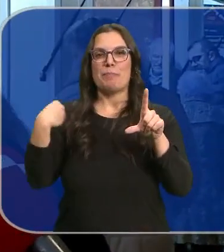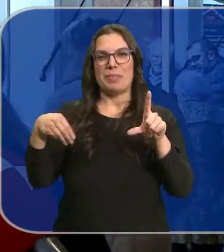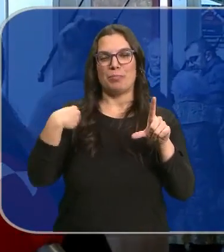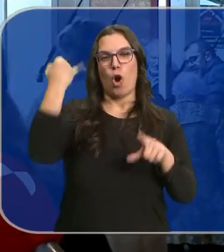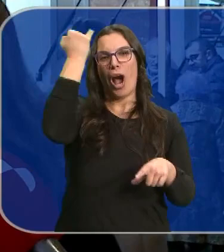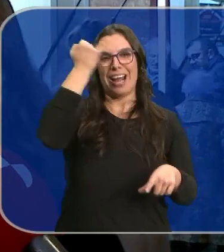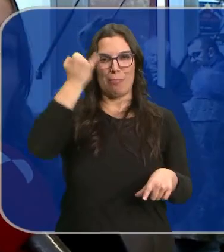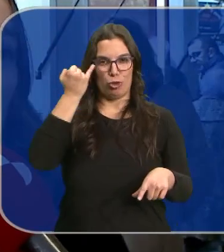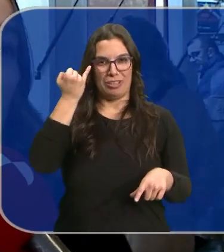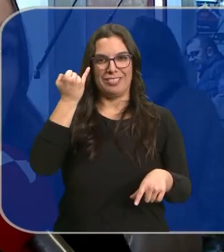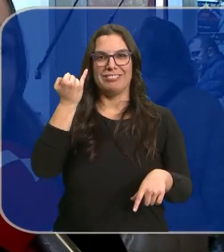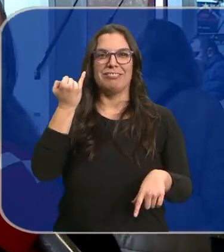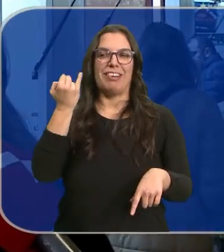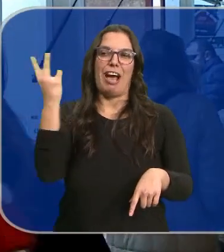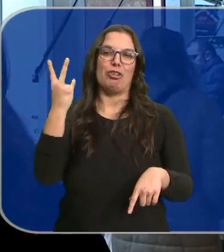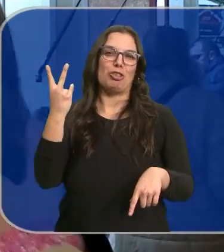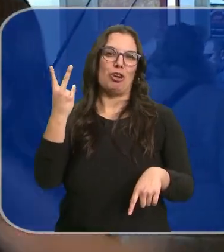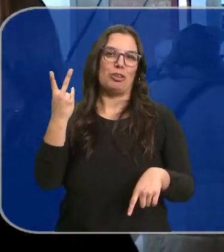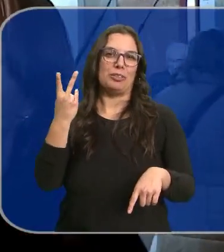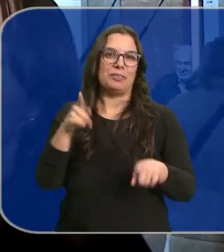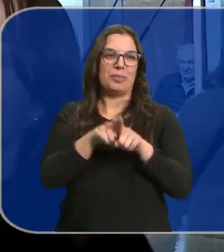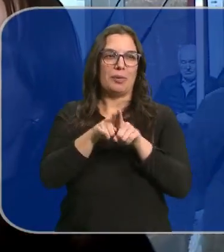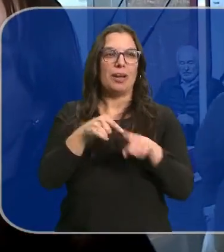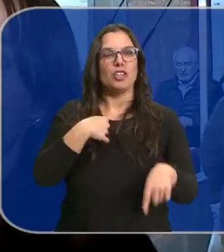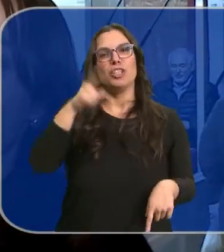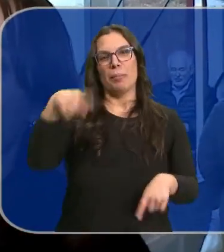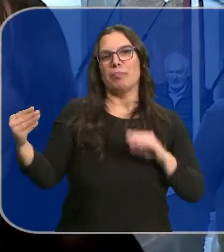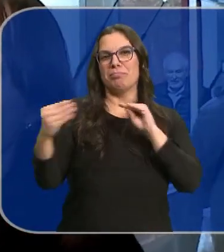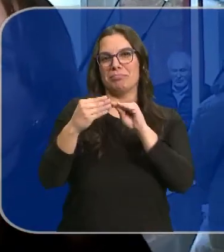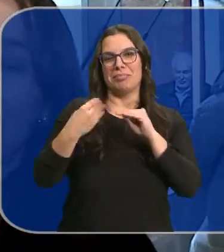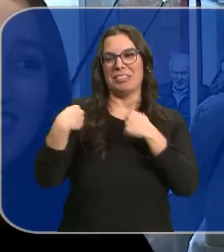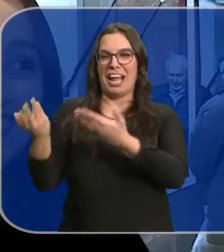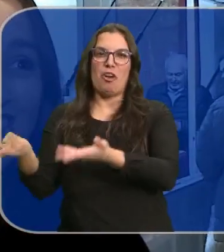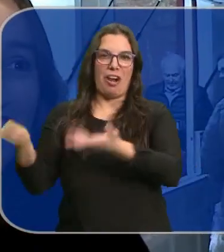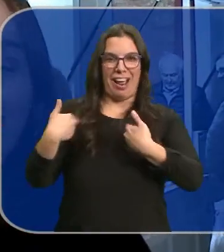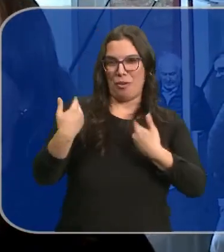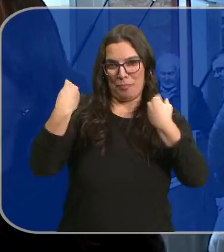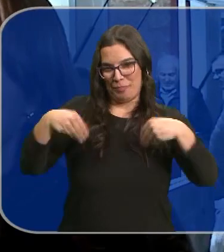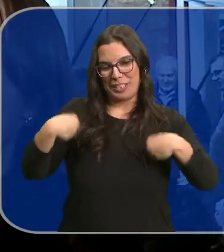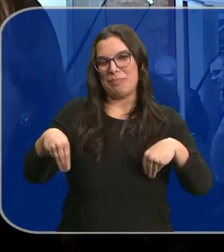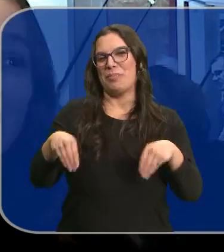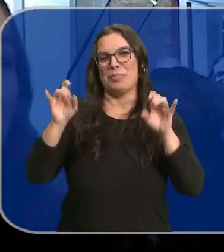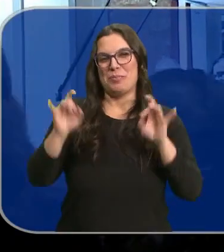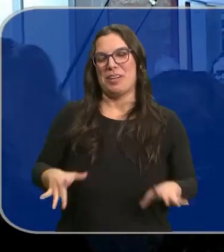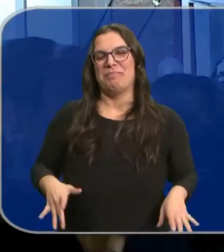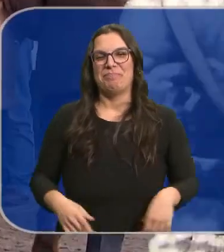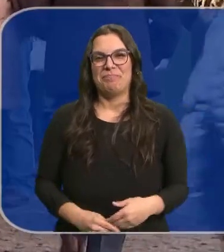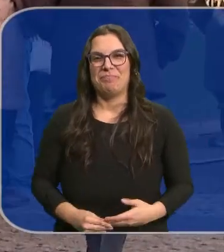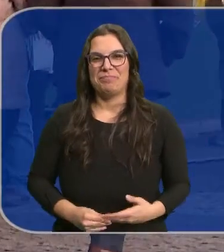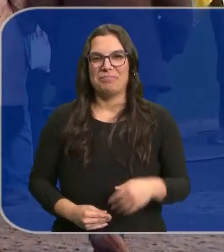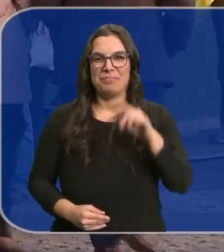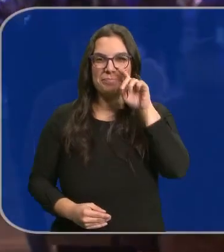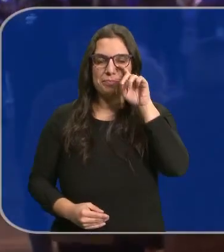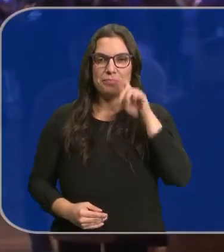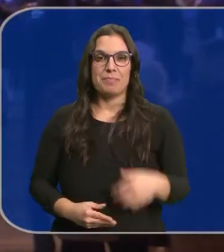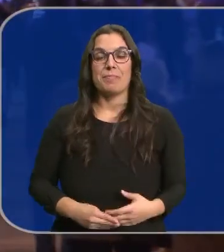Potter. Que nos gusta mucho a los dos, sí. ¿Y en tu caso? Y yo coincido igual porque también nos gusta mucho Harry Potter y le regalaría uno también de Harry Potter.